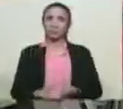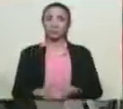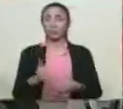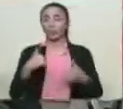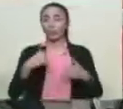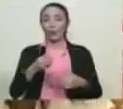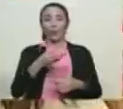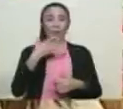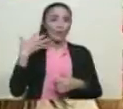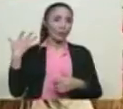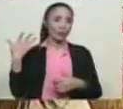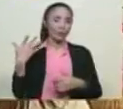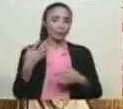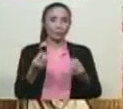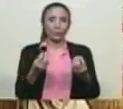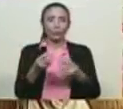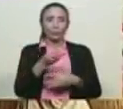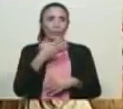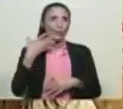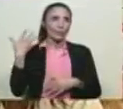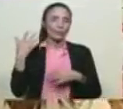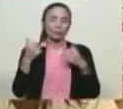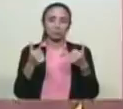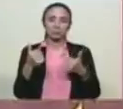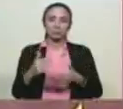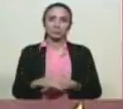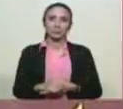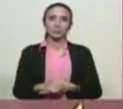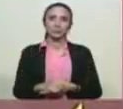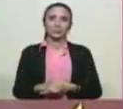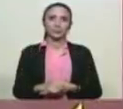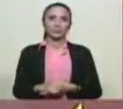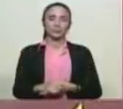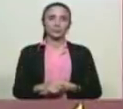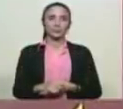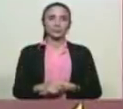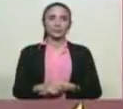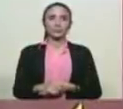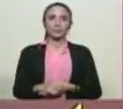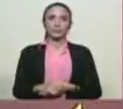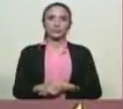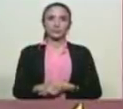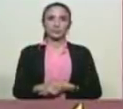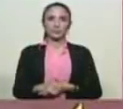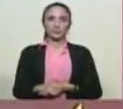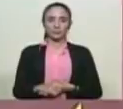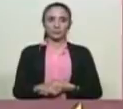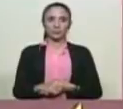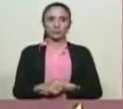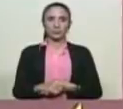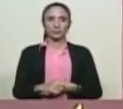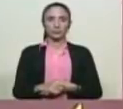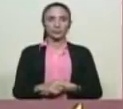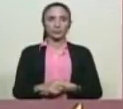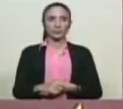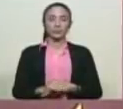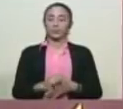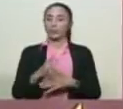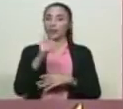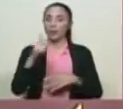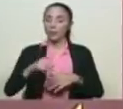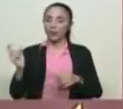siento orgulloso de ustedes, compañeros, compañeras. Me están solicitando, además, que se